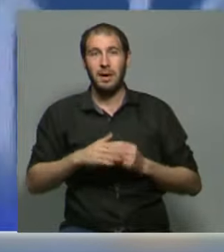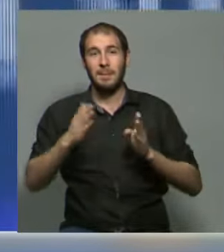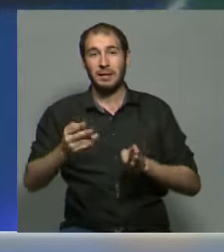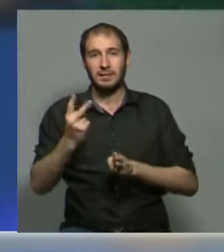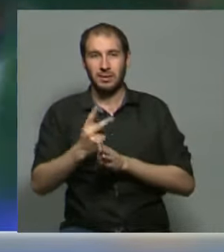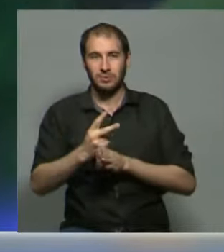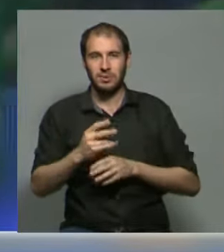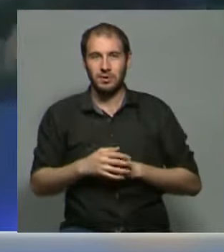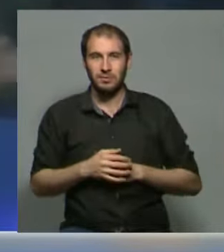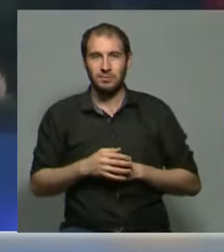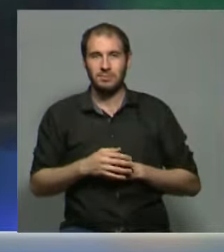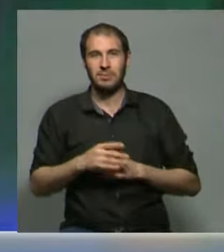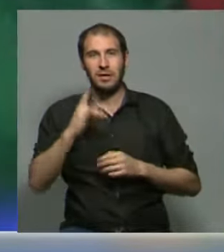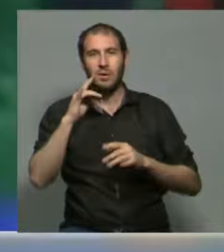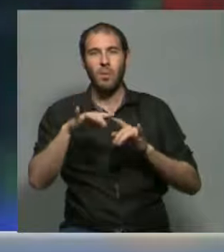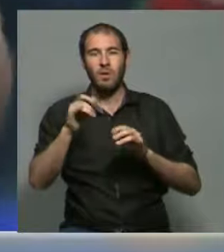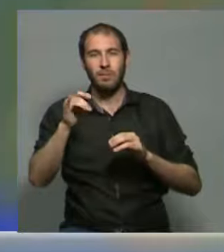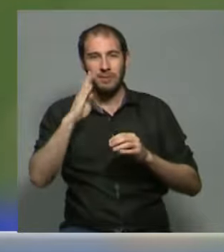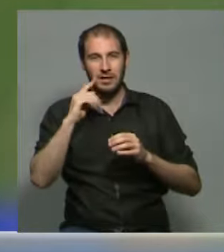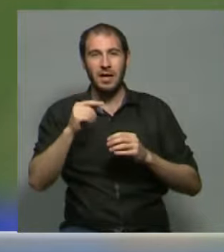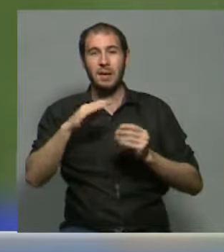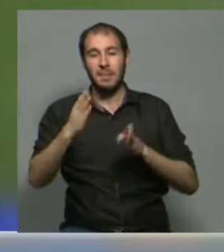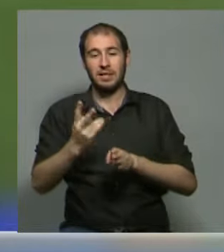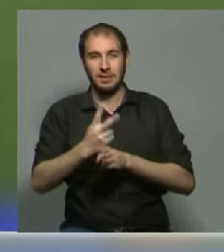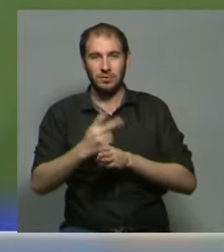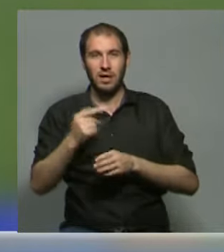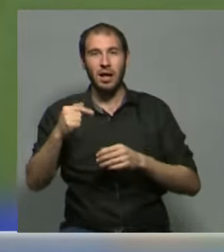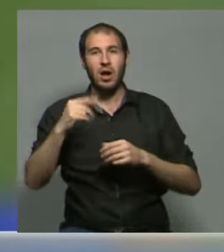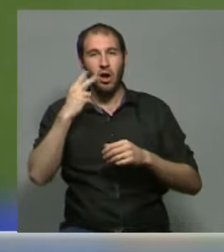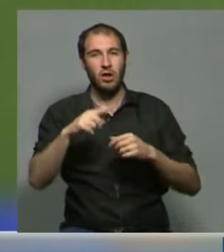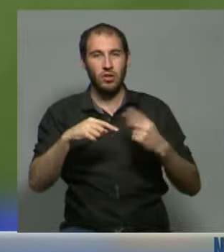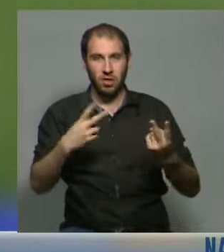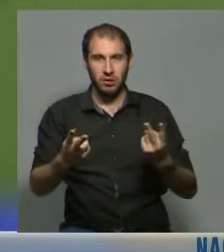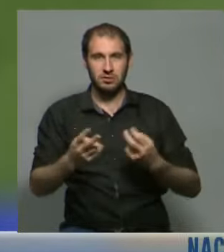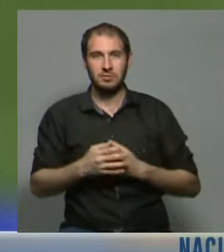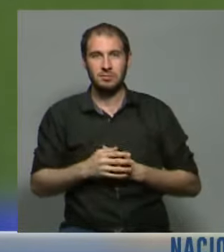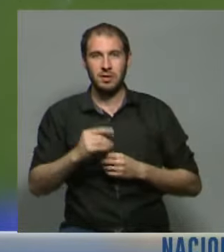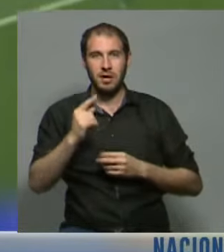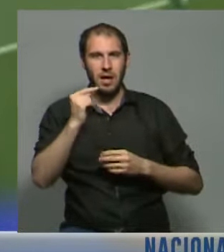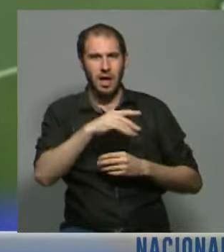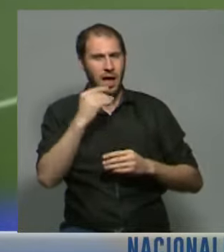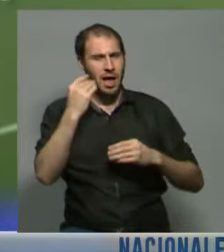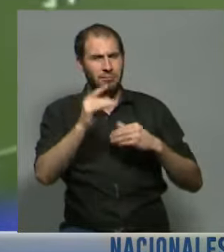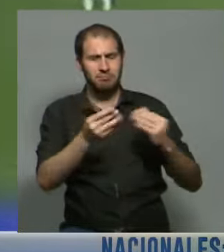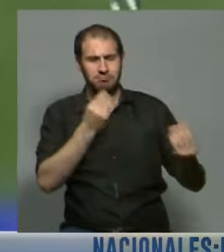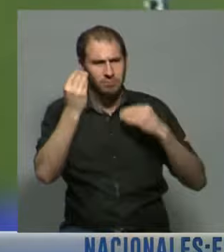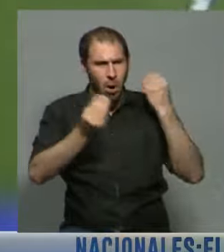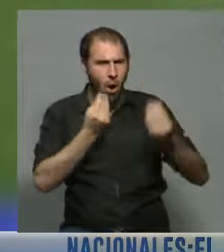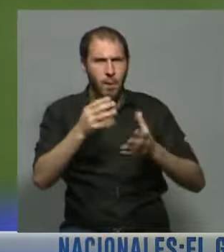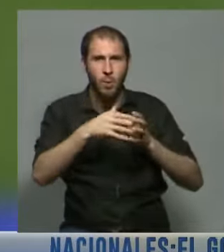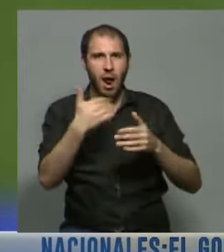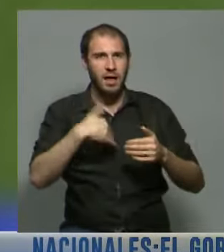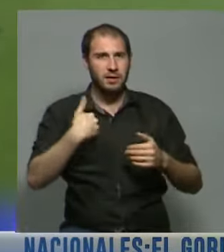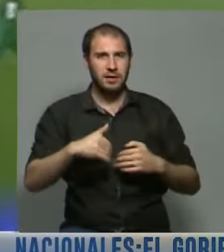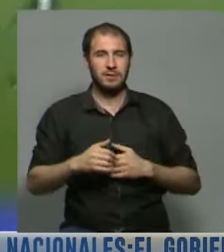tiempo. Iwobi, 6 minutos de la segunda parte, ya ponía el partido 2-2, y preocupaba un poco la situación para el equipo